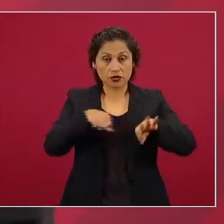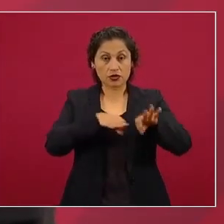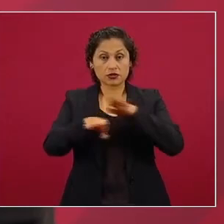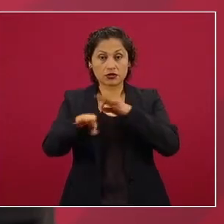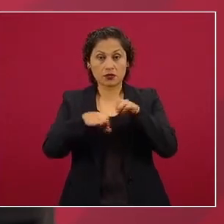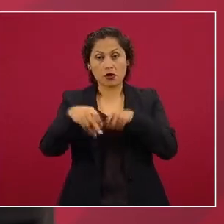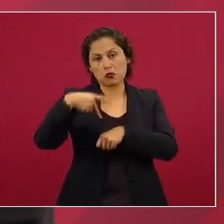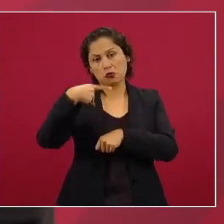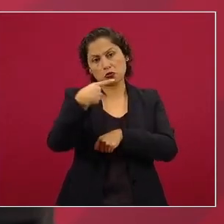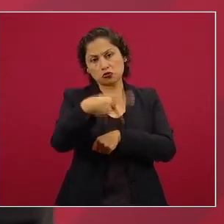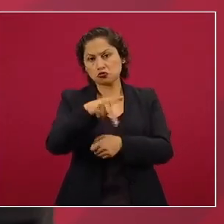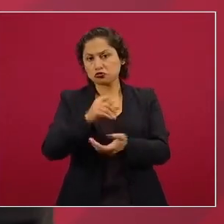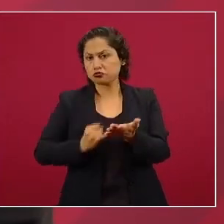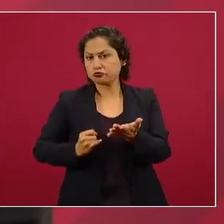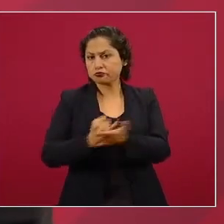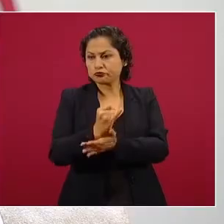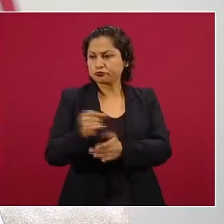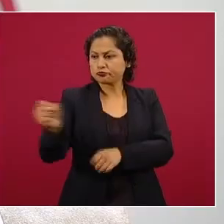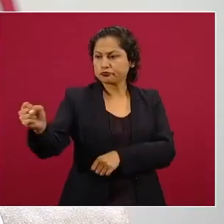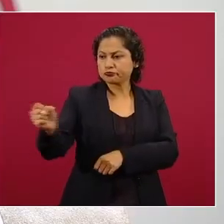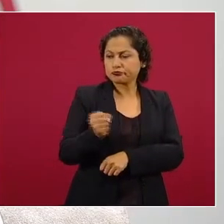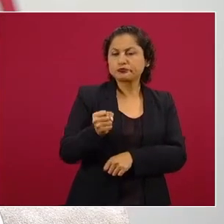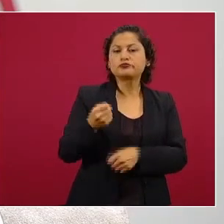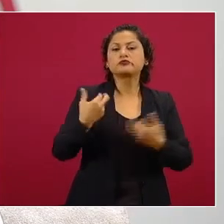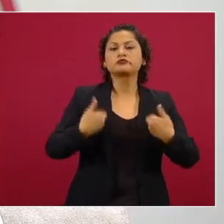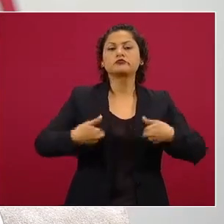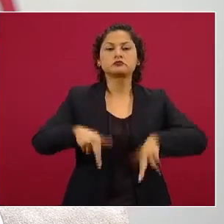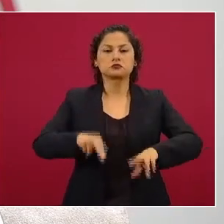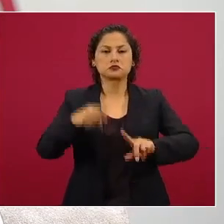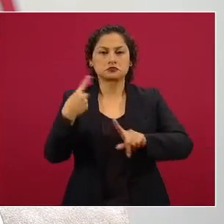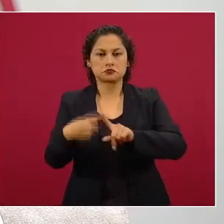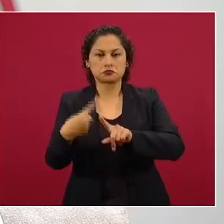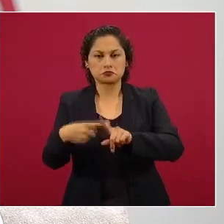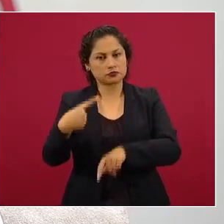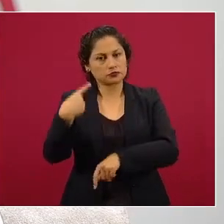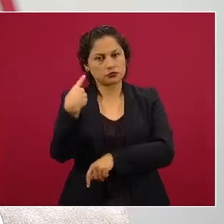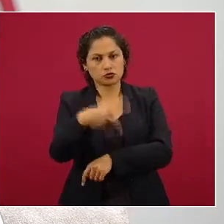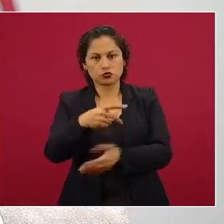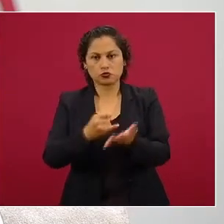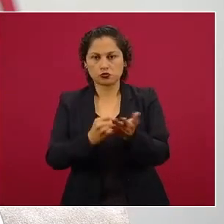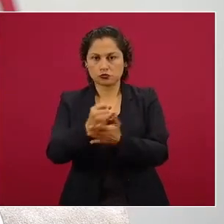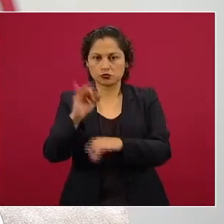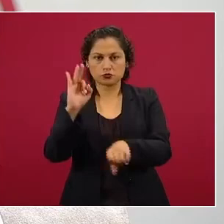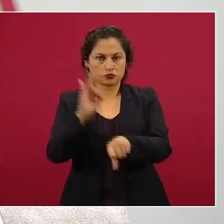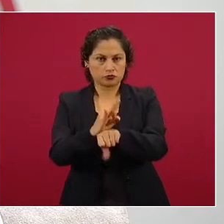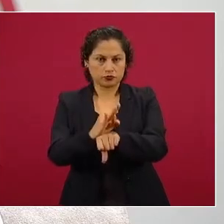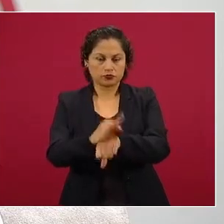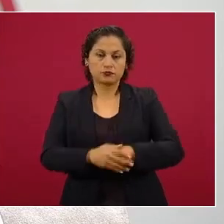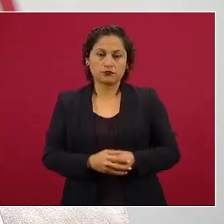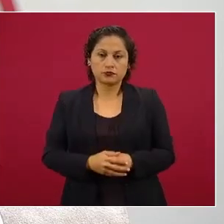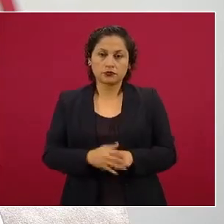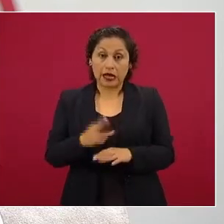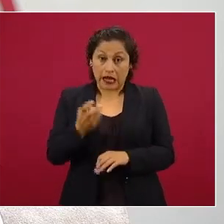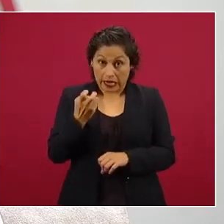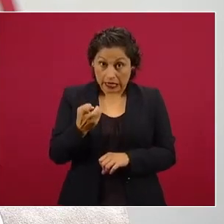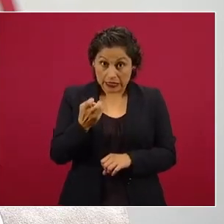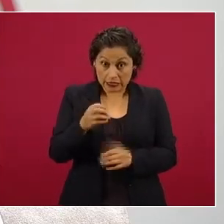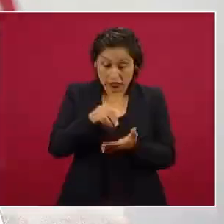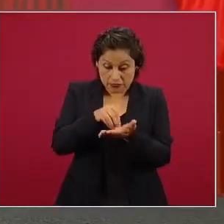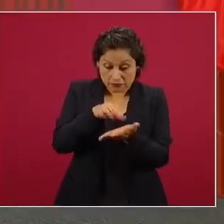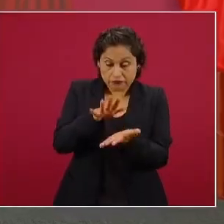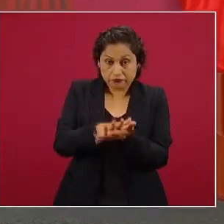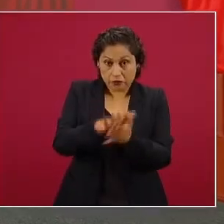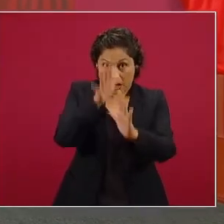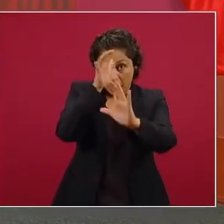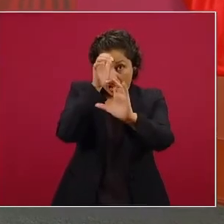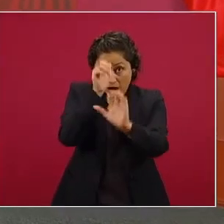sus representantes. Inclusive es parte del acuerdo